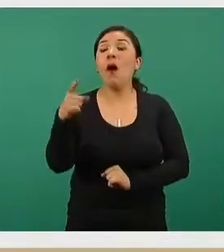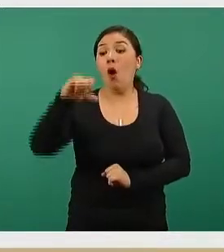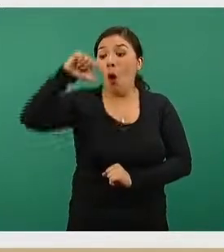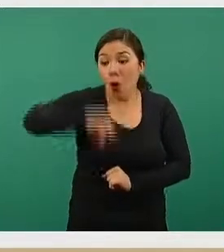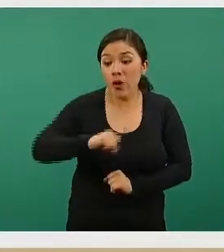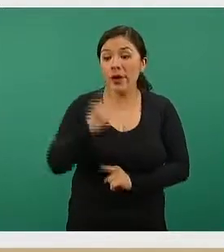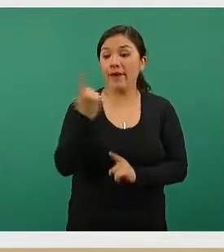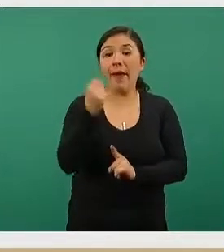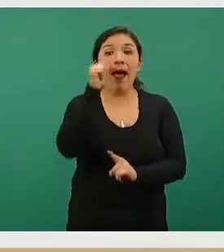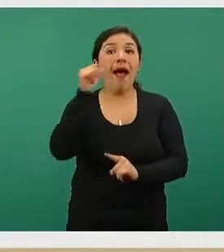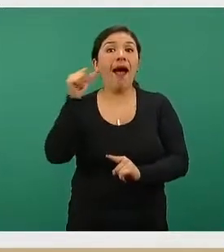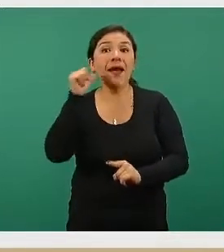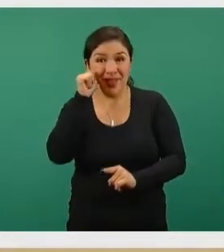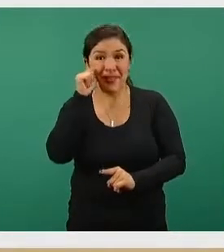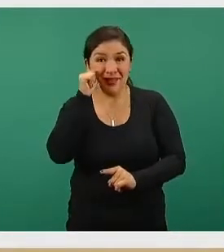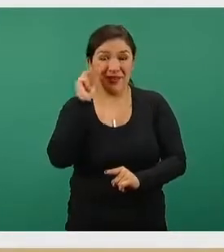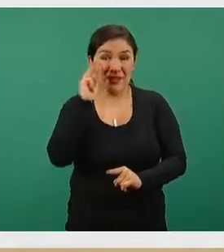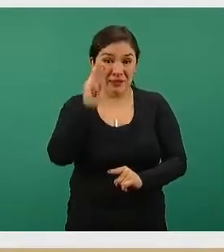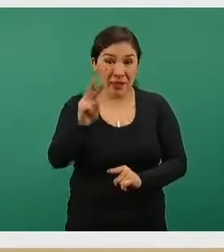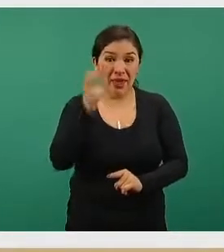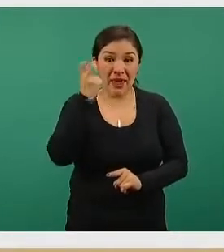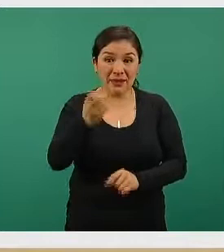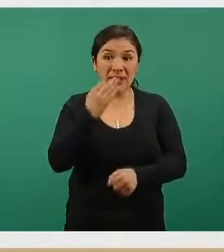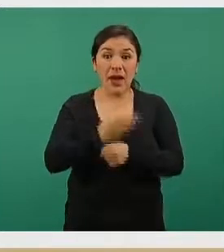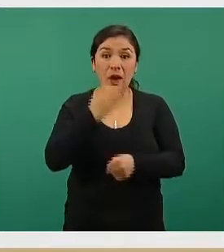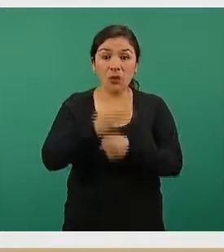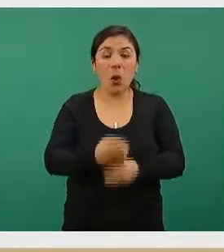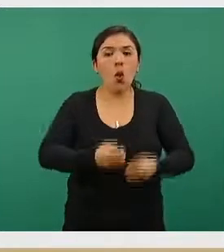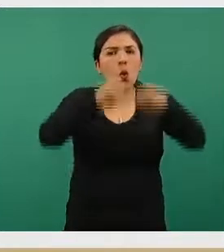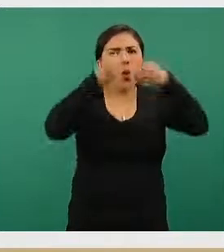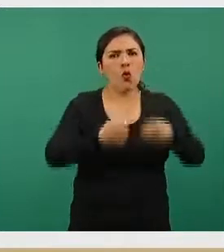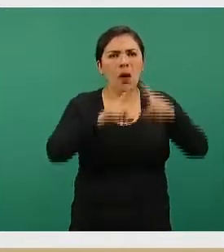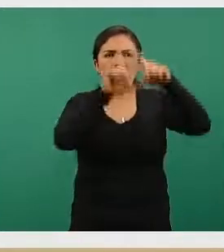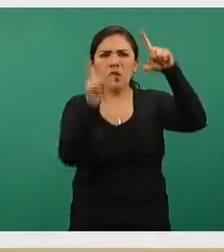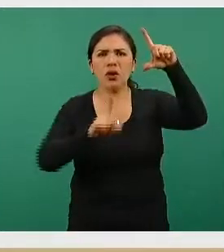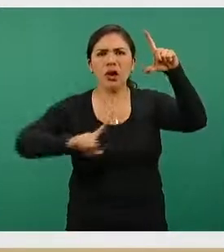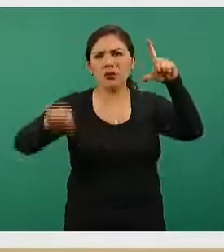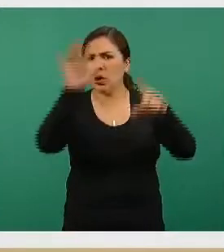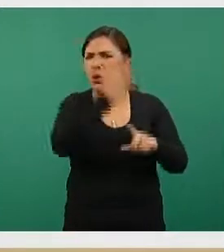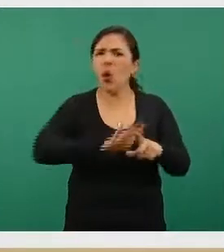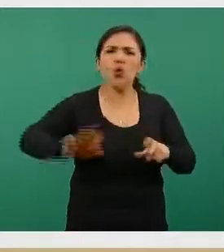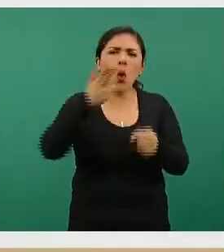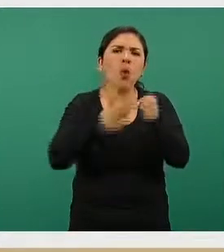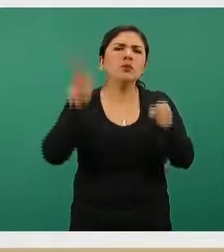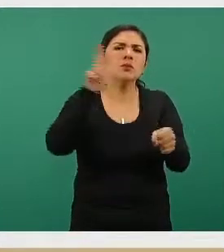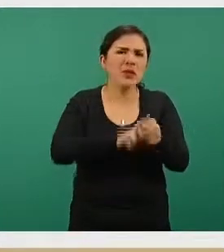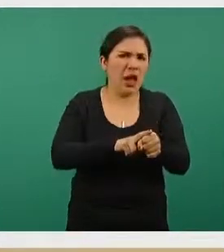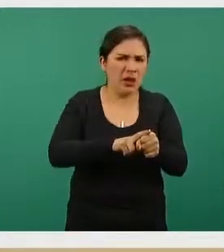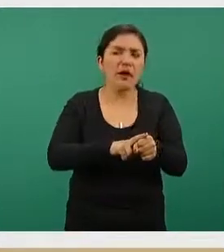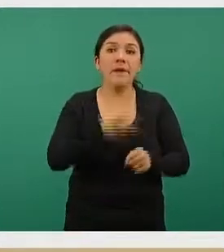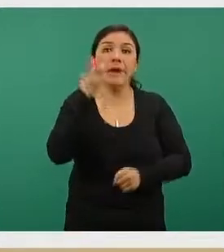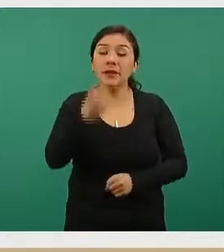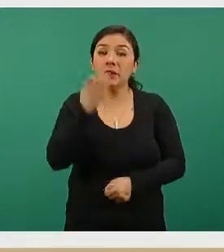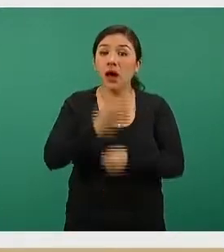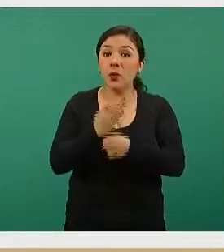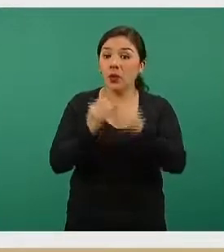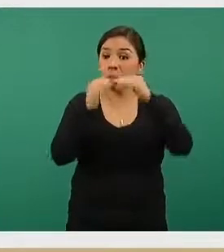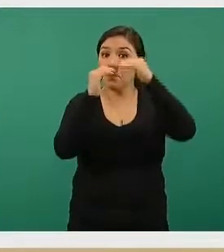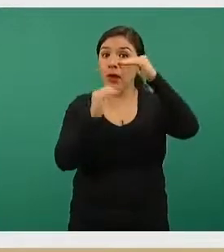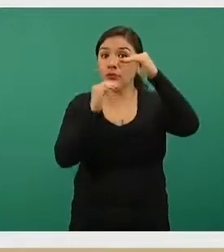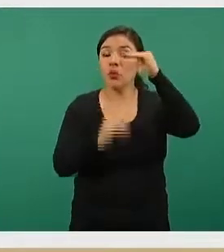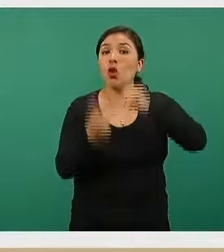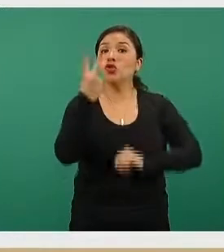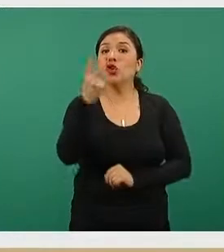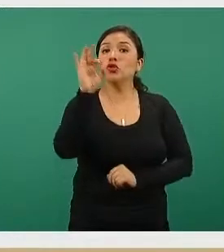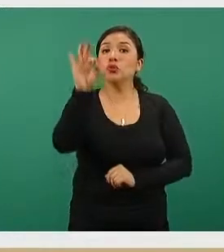de ayer, cuando vemos la media nacional, esta ocupación nacional de todos los tipos de camas, tenemos una disminución de